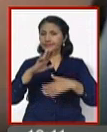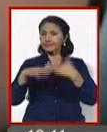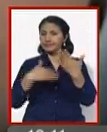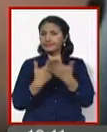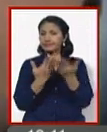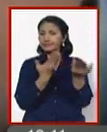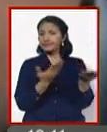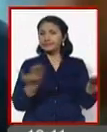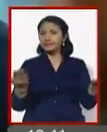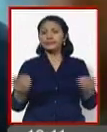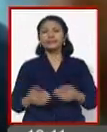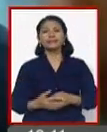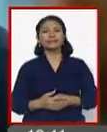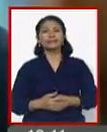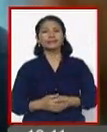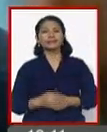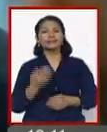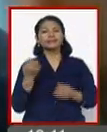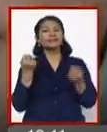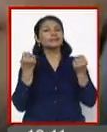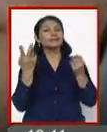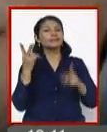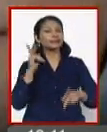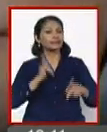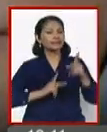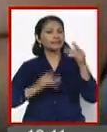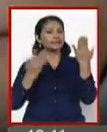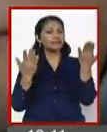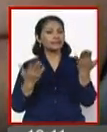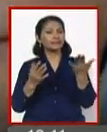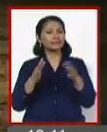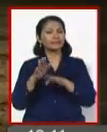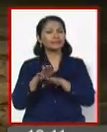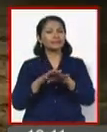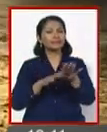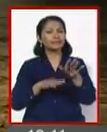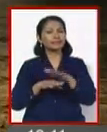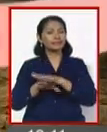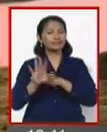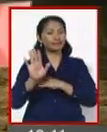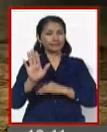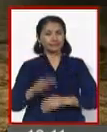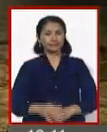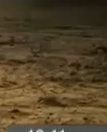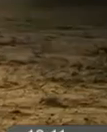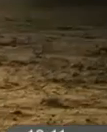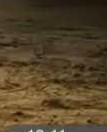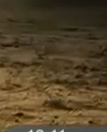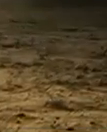todas sus propiedades. Mira cuánta gente ahora está en tus manos.